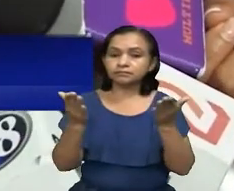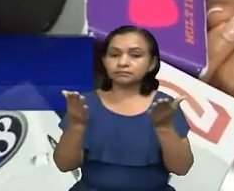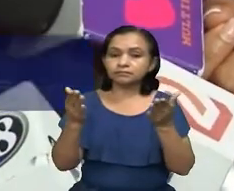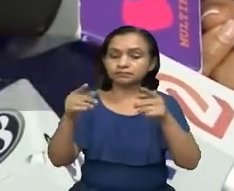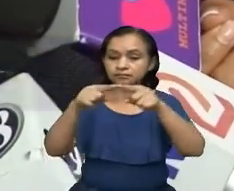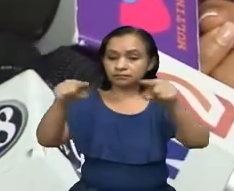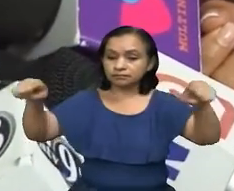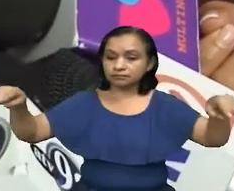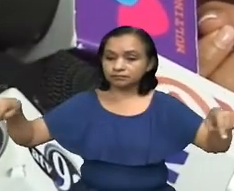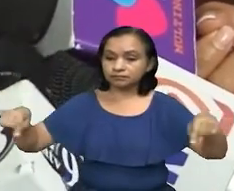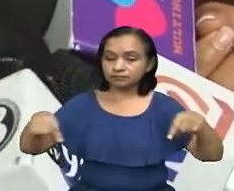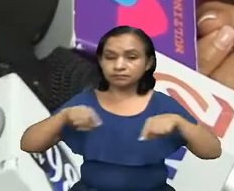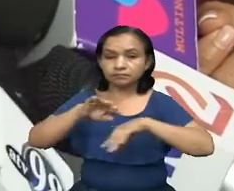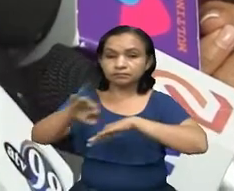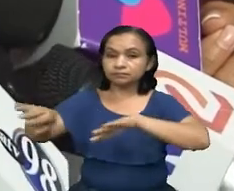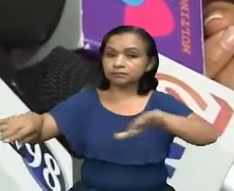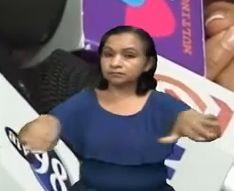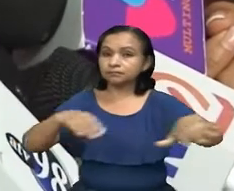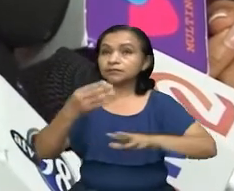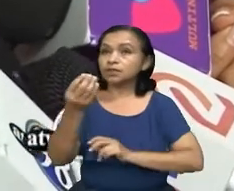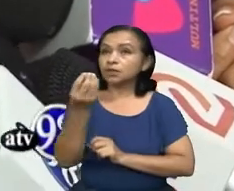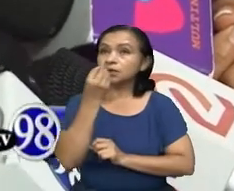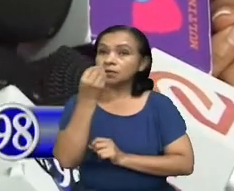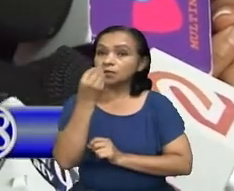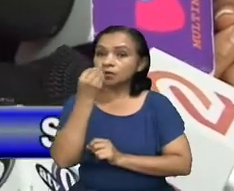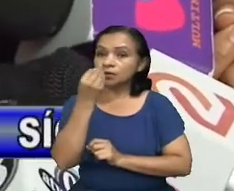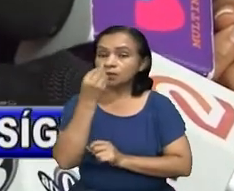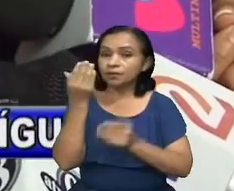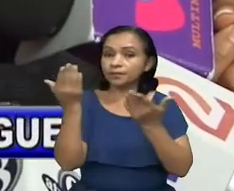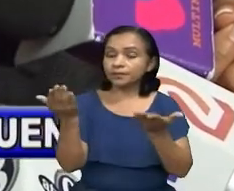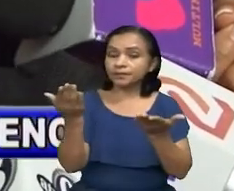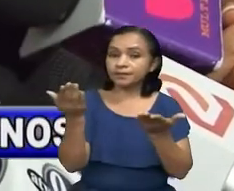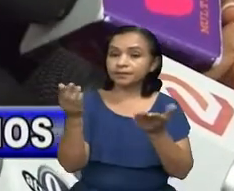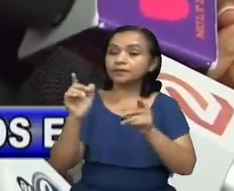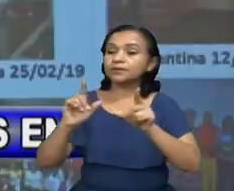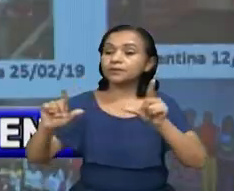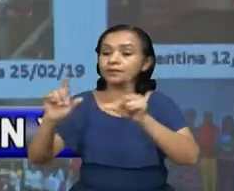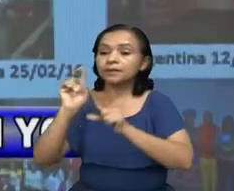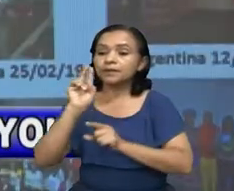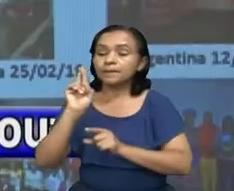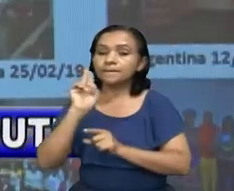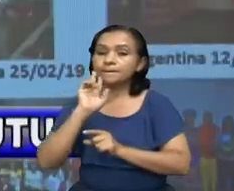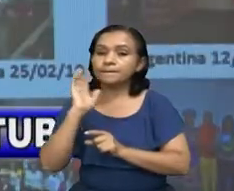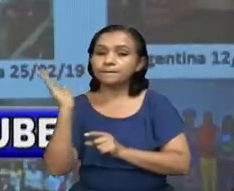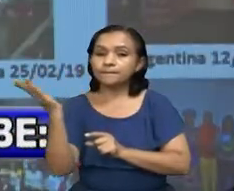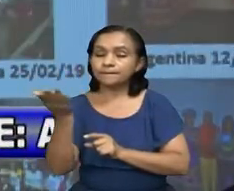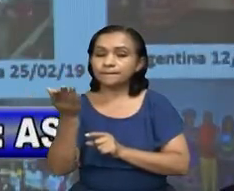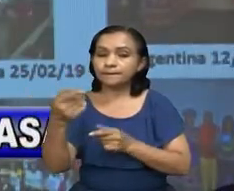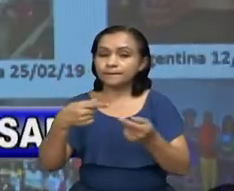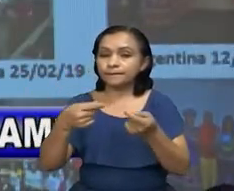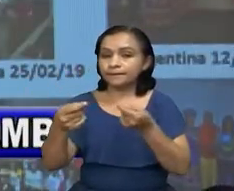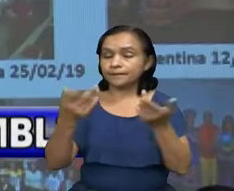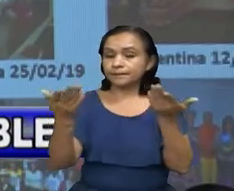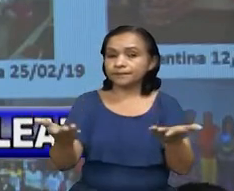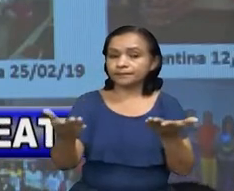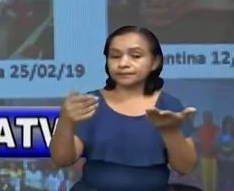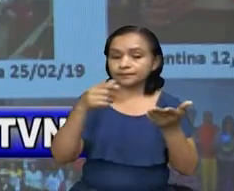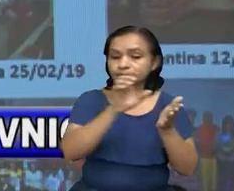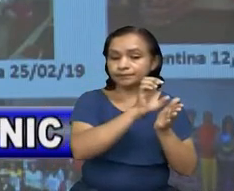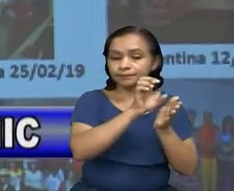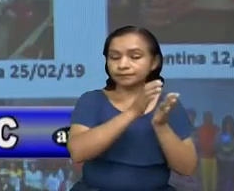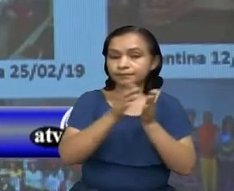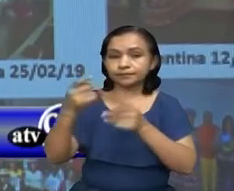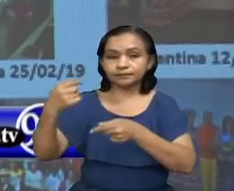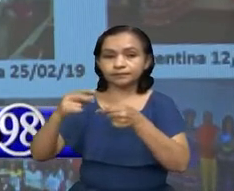piscina, ofrecemos comida y el área del bar. Entre enero y septiembre de este año se han